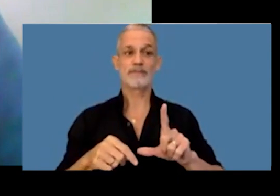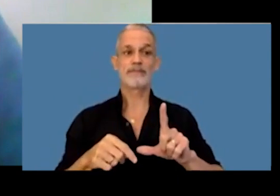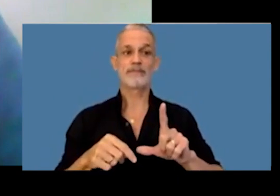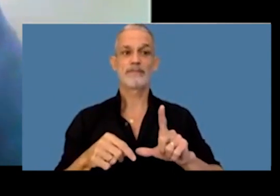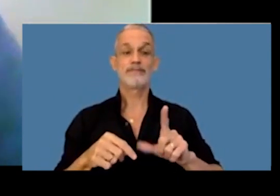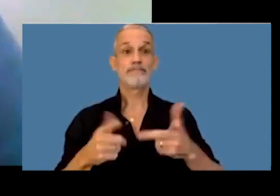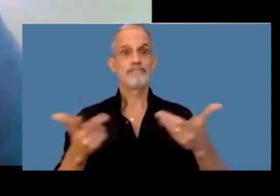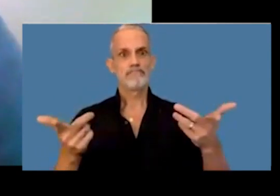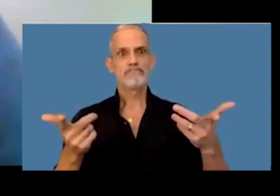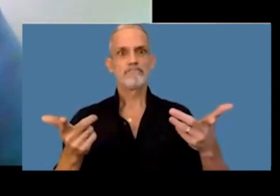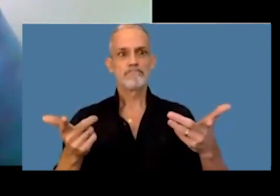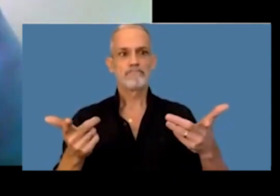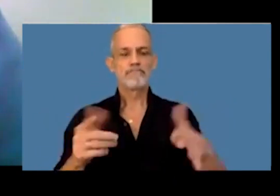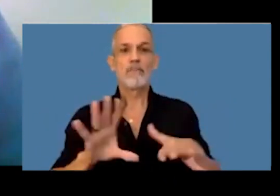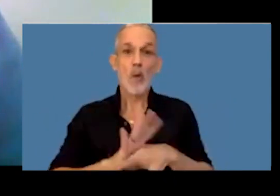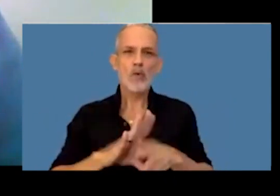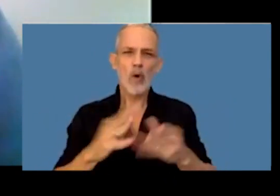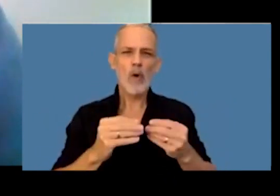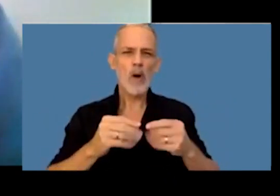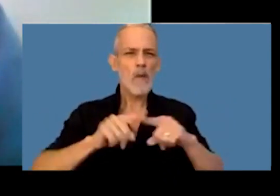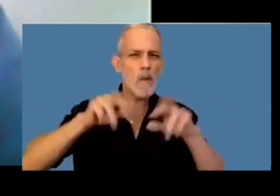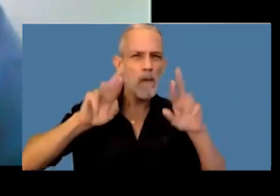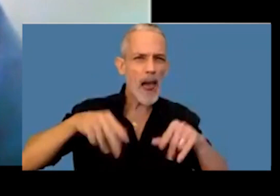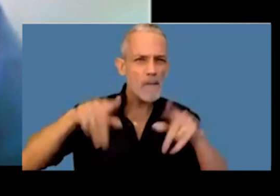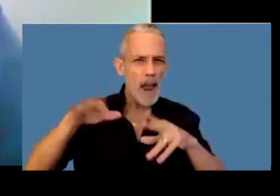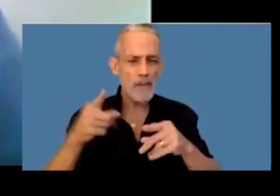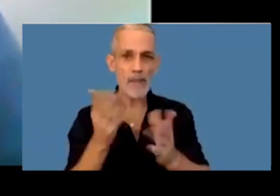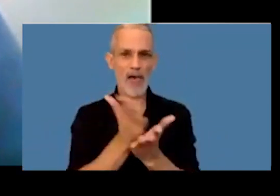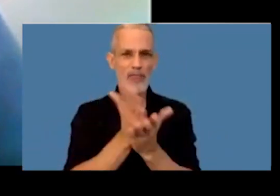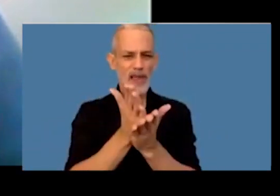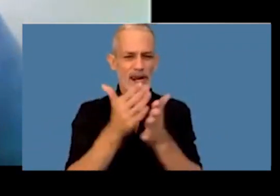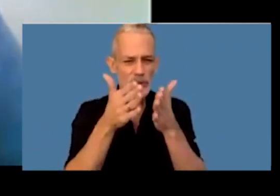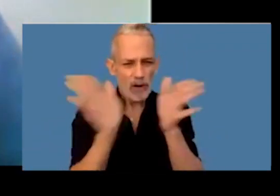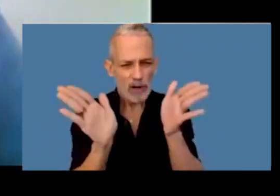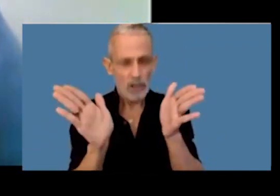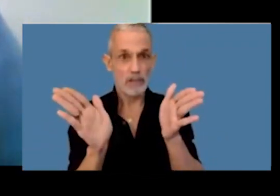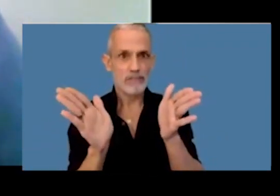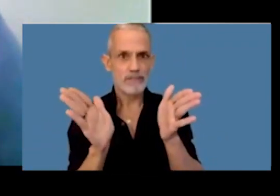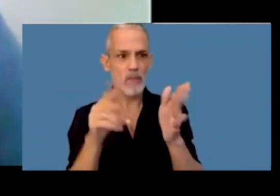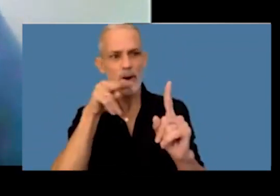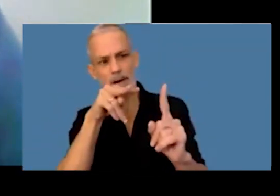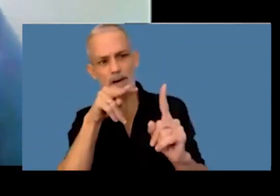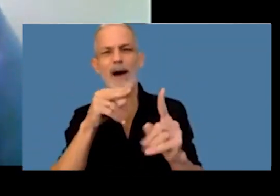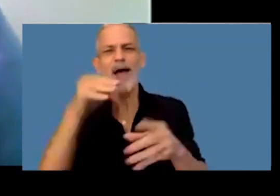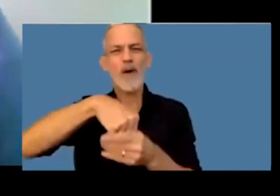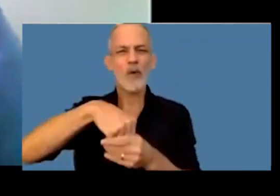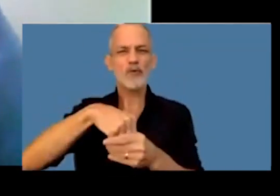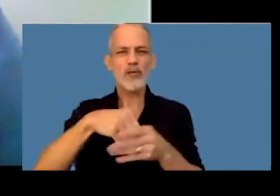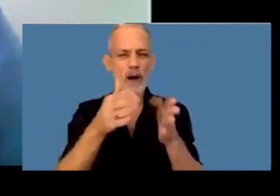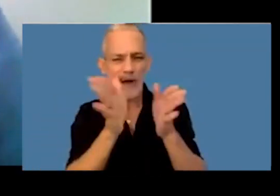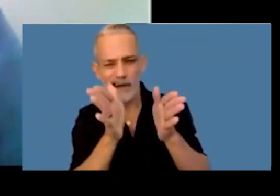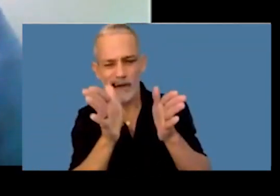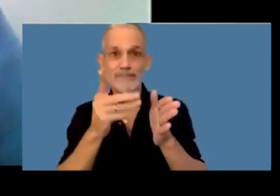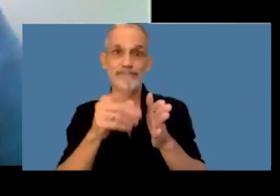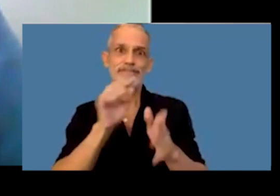justamente con la política que está dando derechos, con una visión justamente inclusiva, y en lo que tiene que ver con el Certificado Único